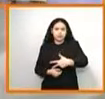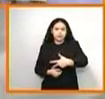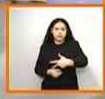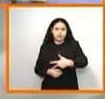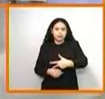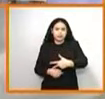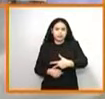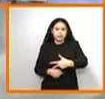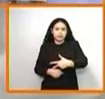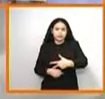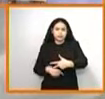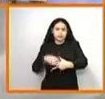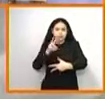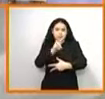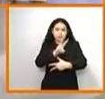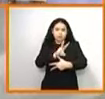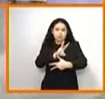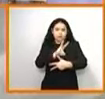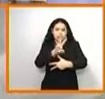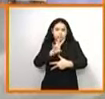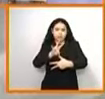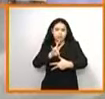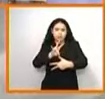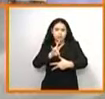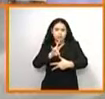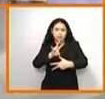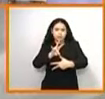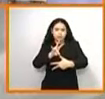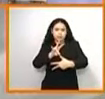Y este es 27, siguiente número.